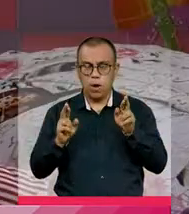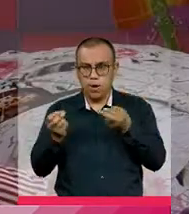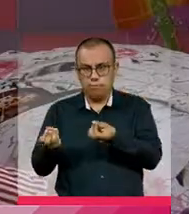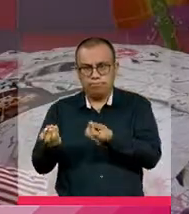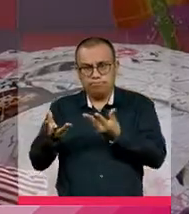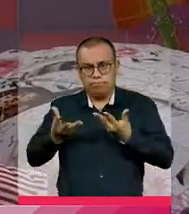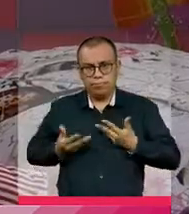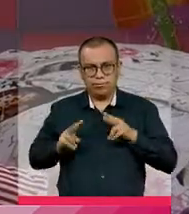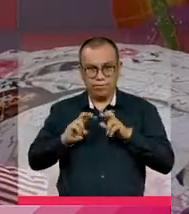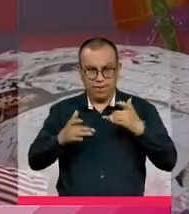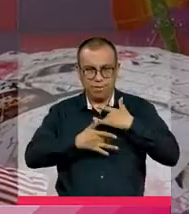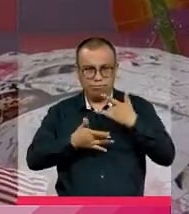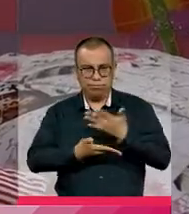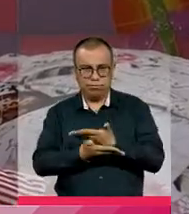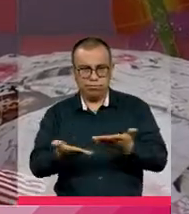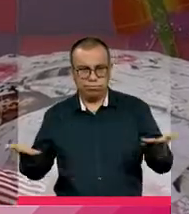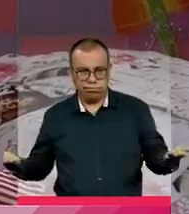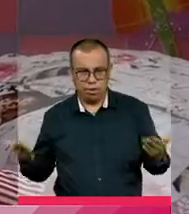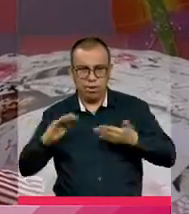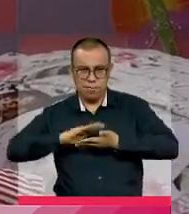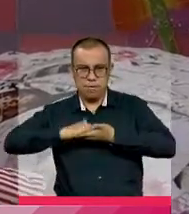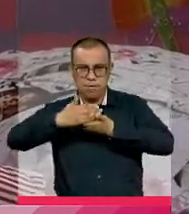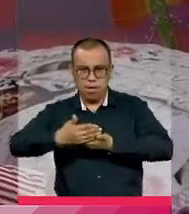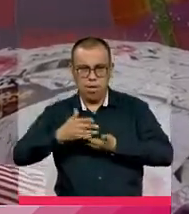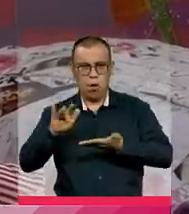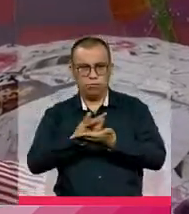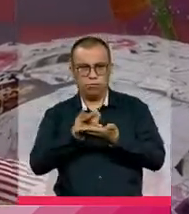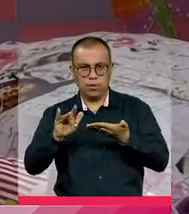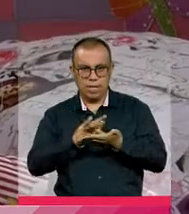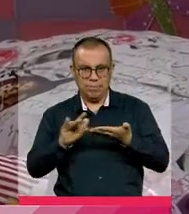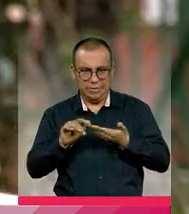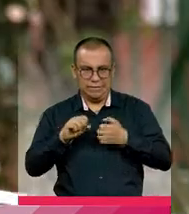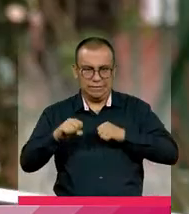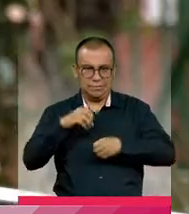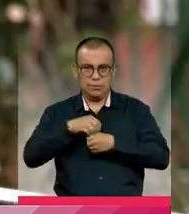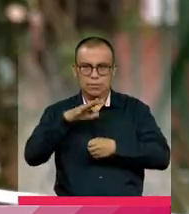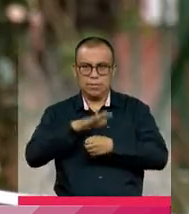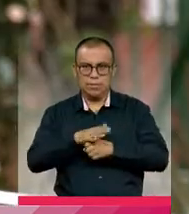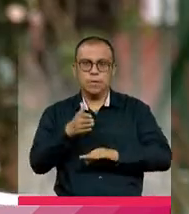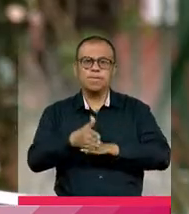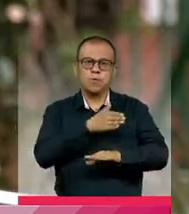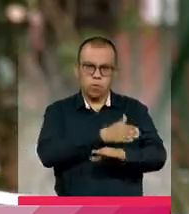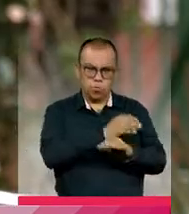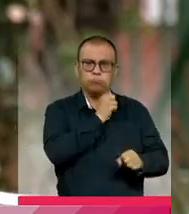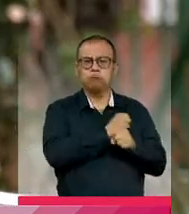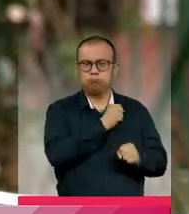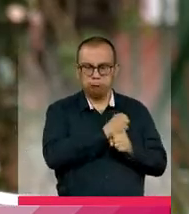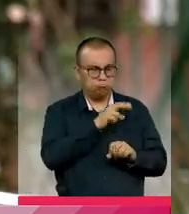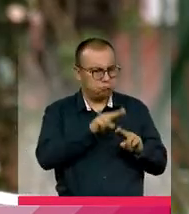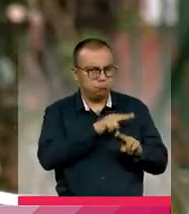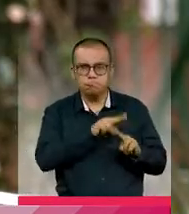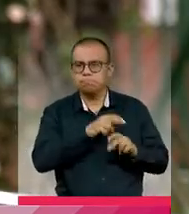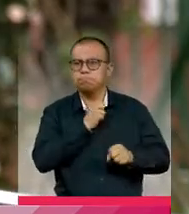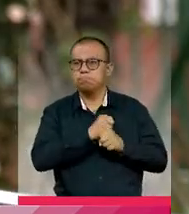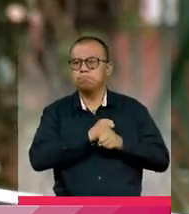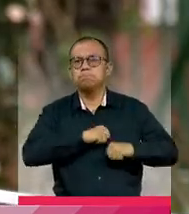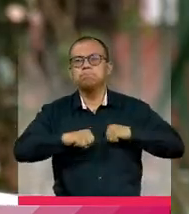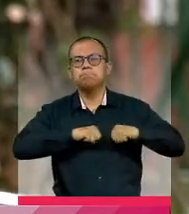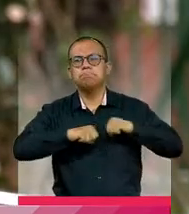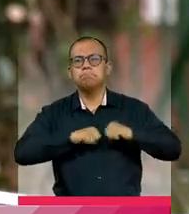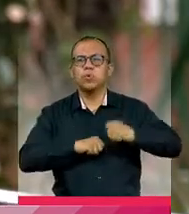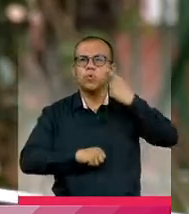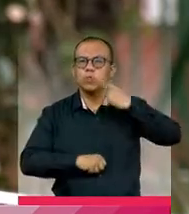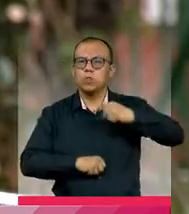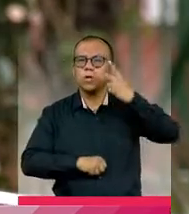por la donación de equipos que adelantan la administración distrital yo tenía empleo habitualmente trabajando por